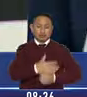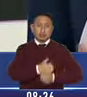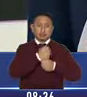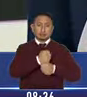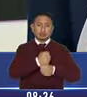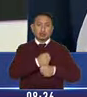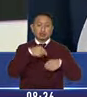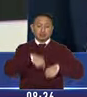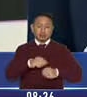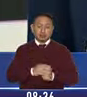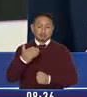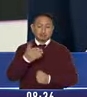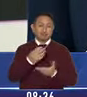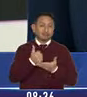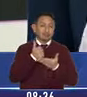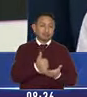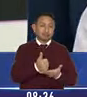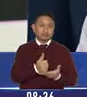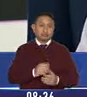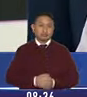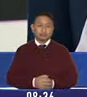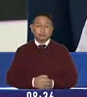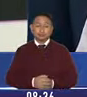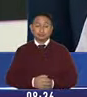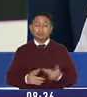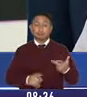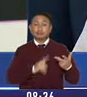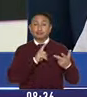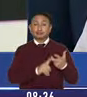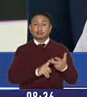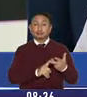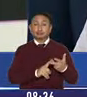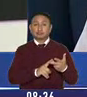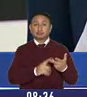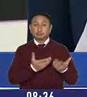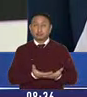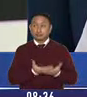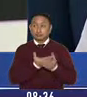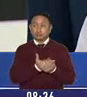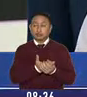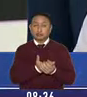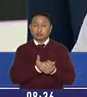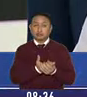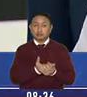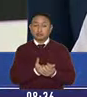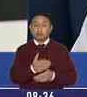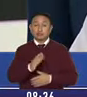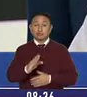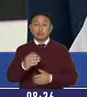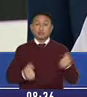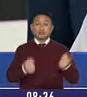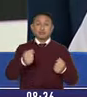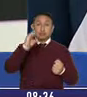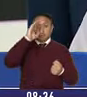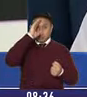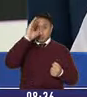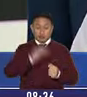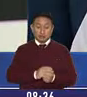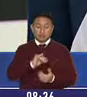todo que permita dar respuestas inmediatas. Pero por otro lado también entregaremos patrulleros a todas las